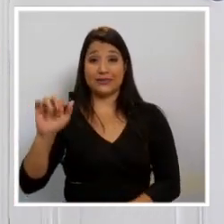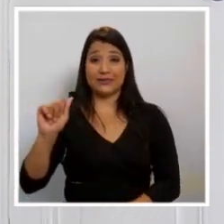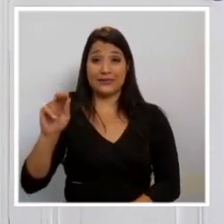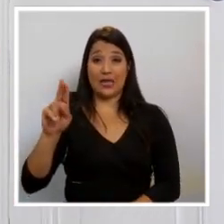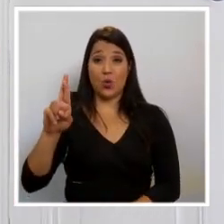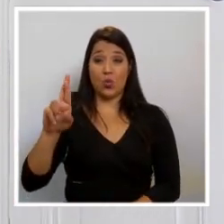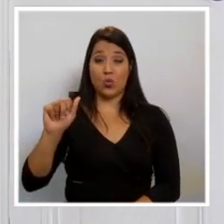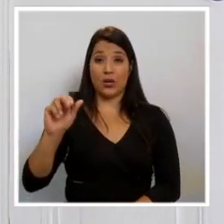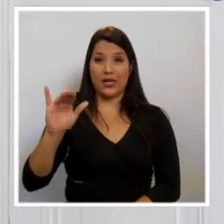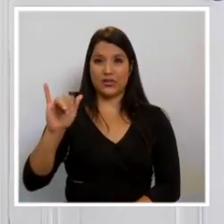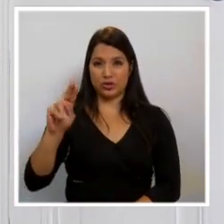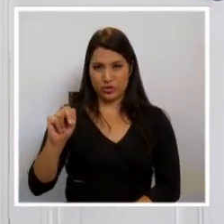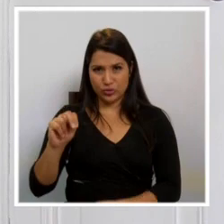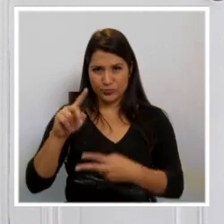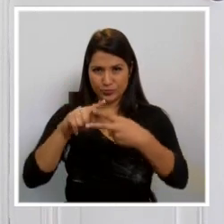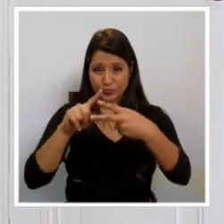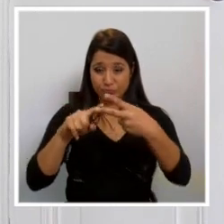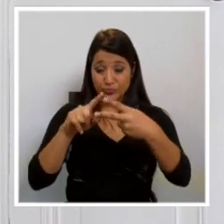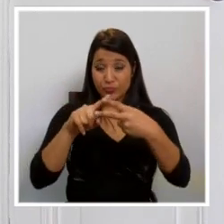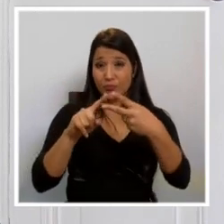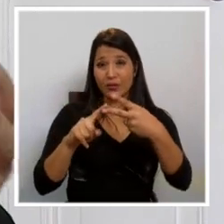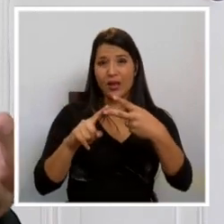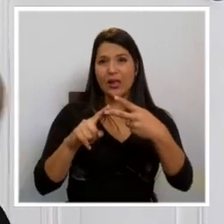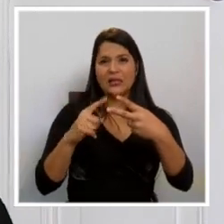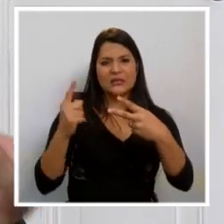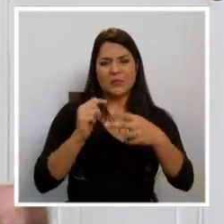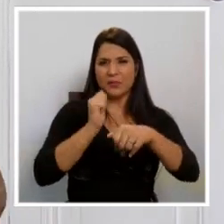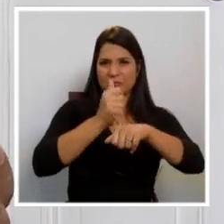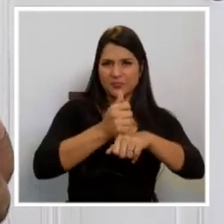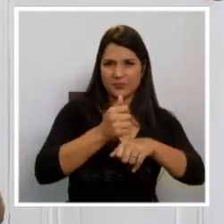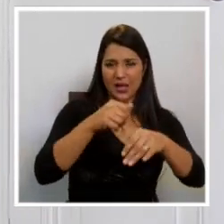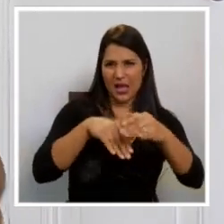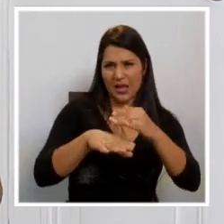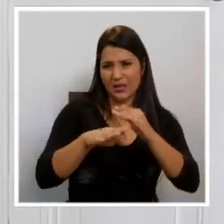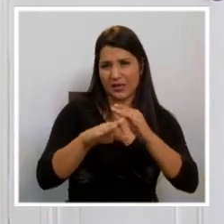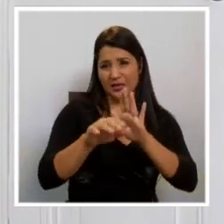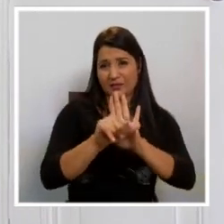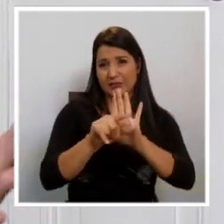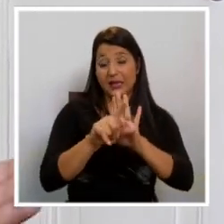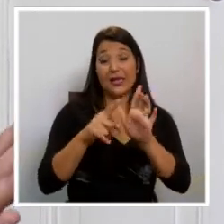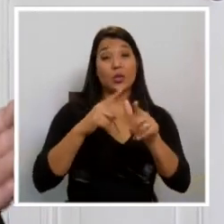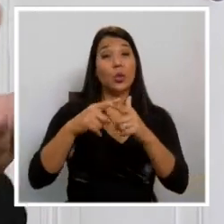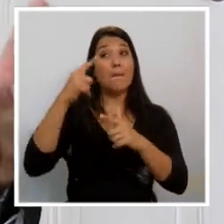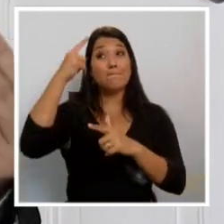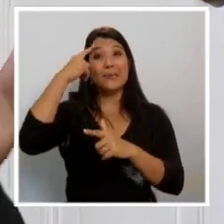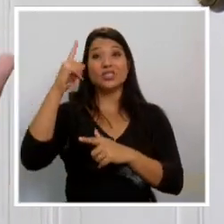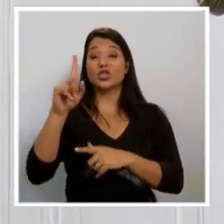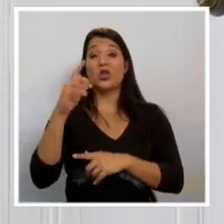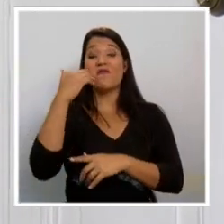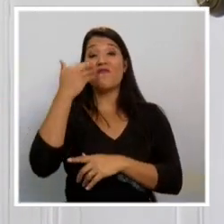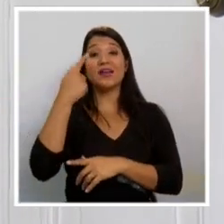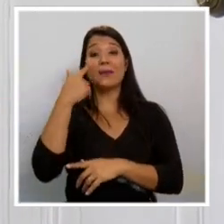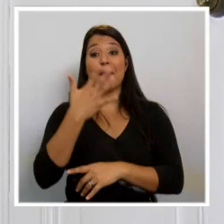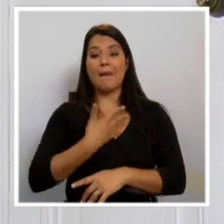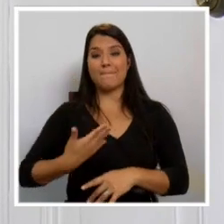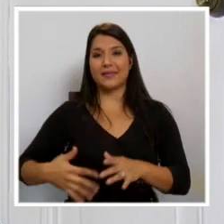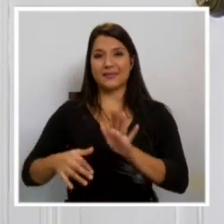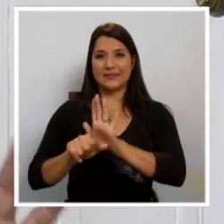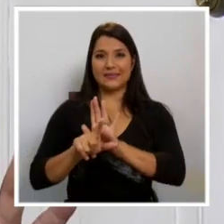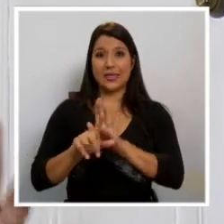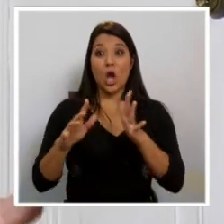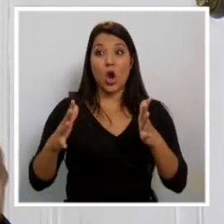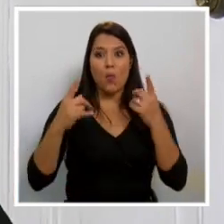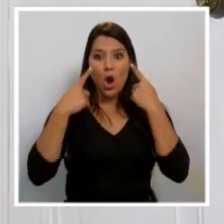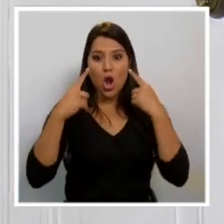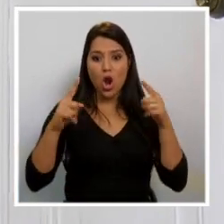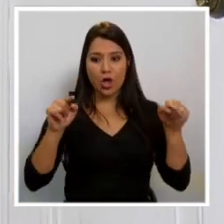fracción progresista, una conservadora. Entonces, yo creo que no debe ser fácil, de todas maneras, para el presidente ver cómo logra integrar a estas